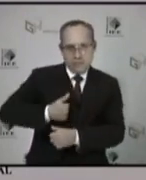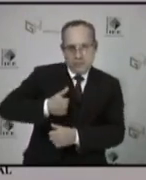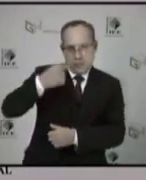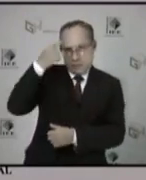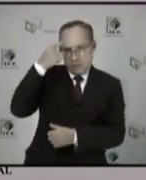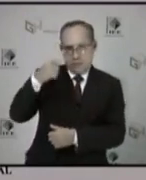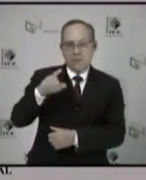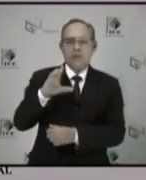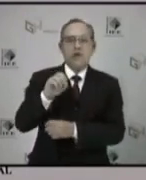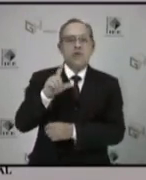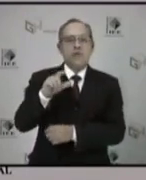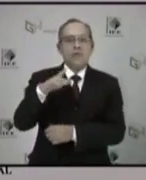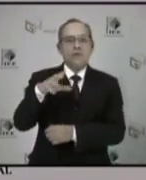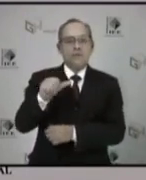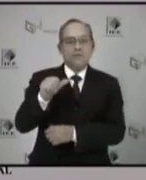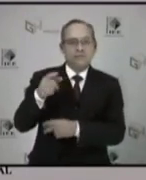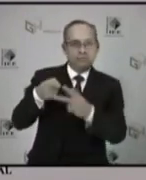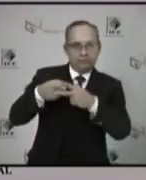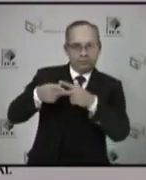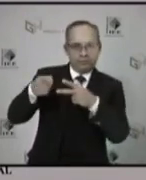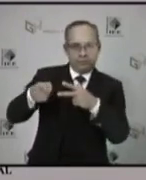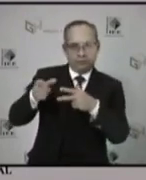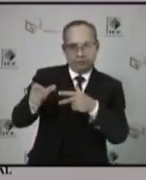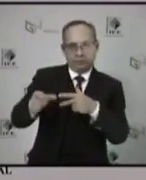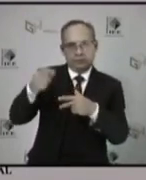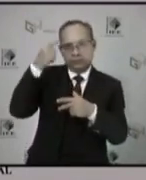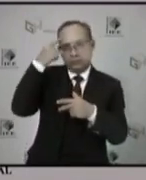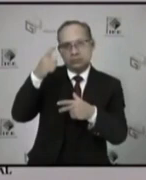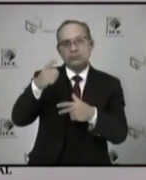que desarrollen la auditoría espejo.